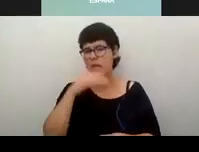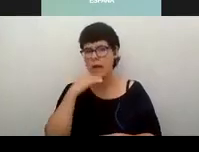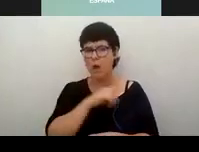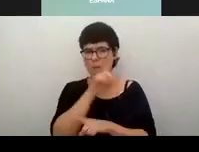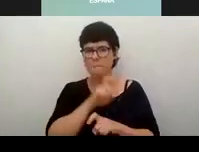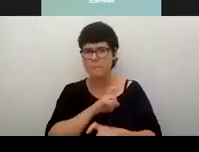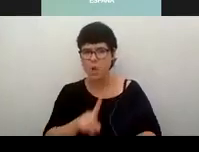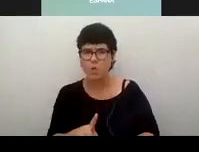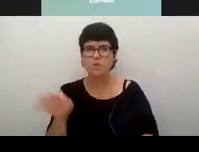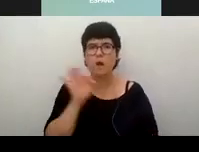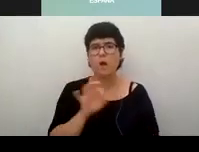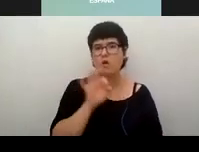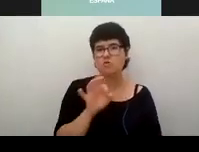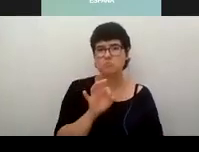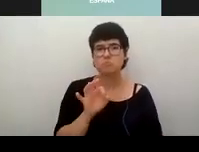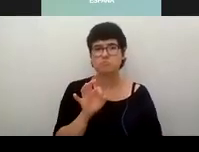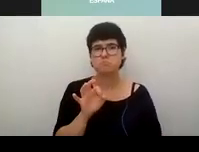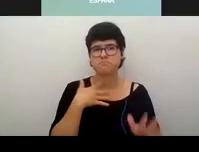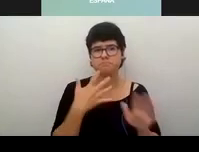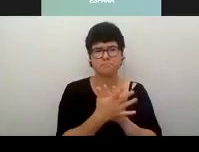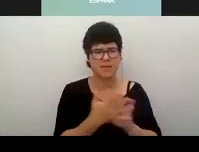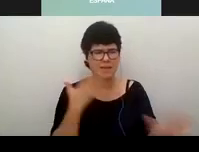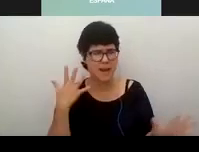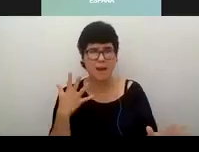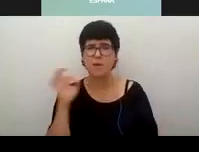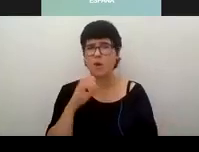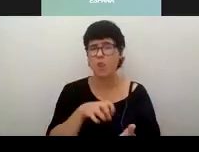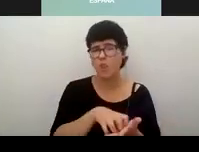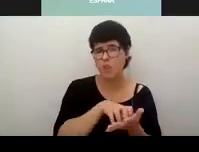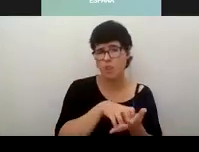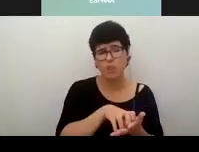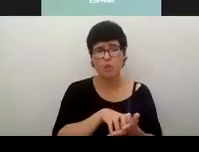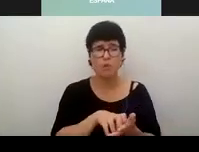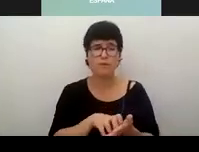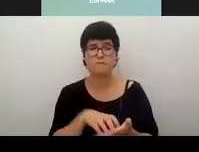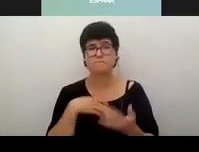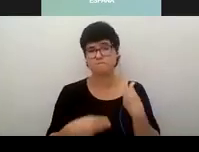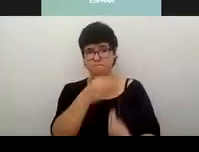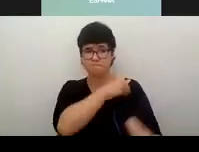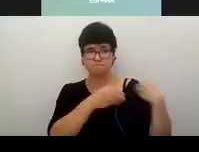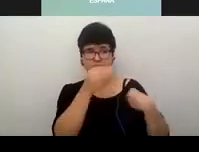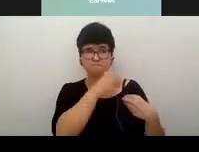pregunta, si he ido demasiado rápido, si han surgido dudas, ya me vais diciendo.